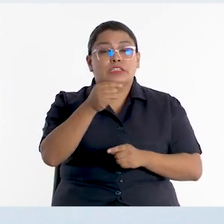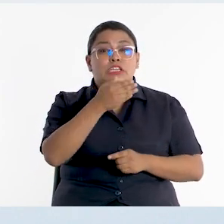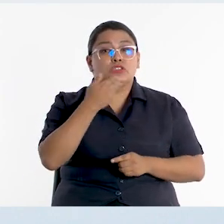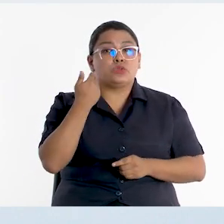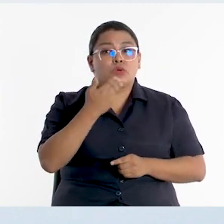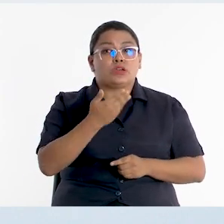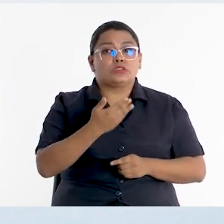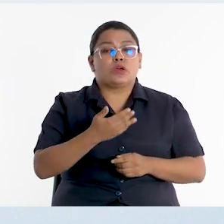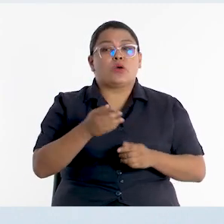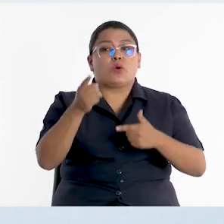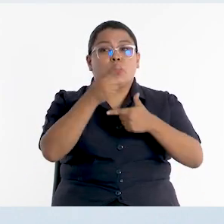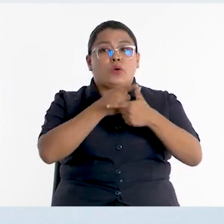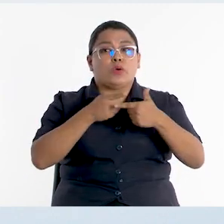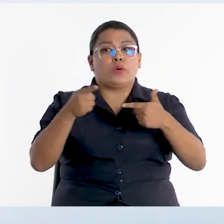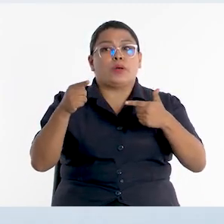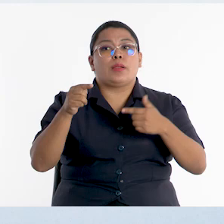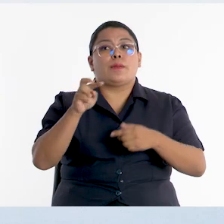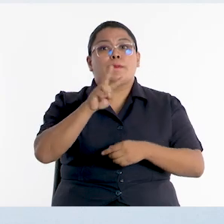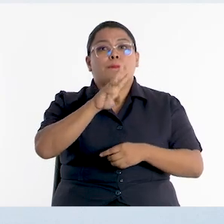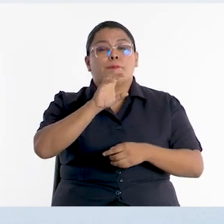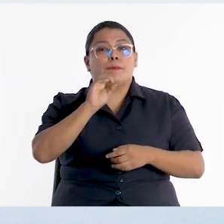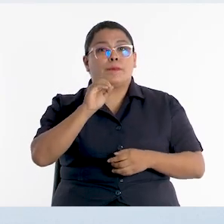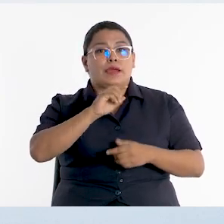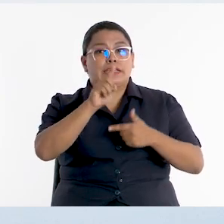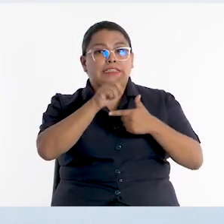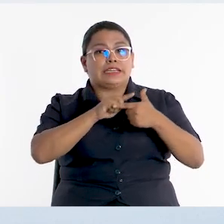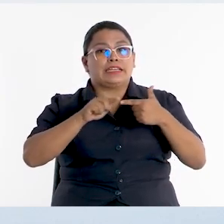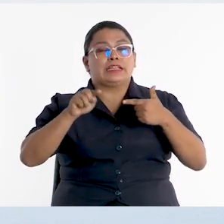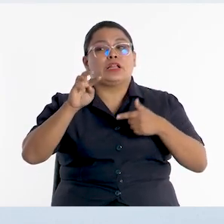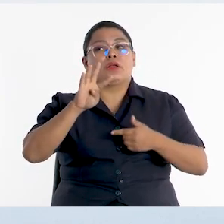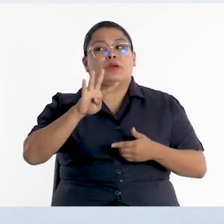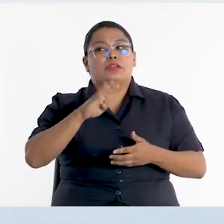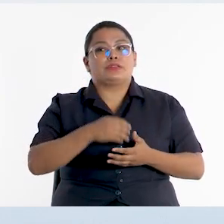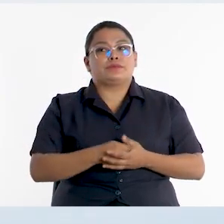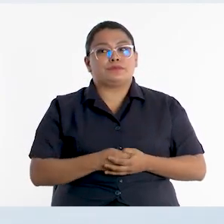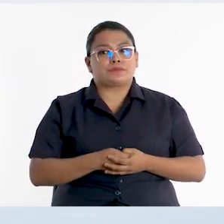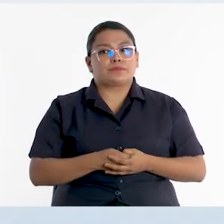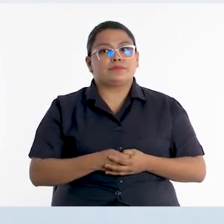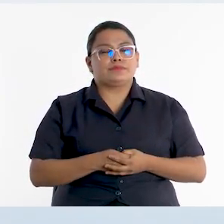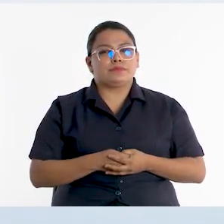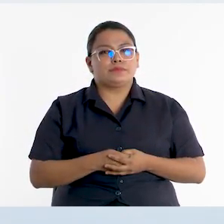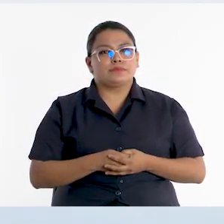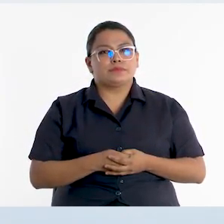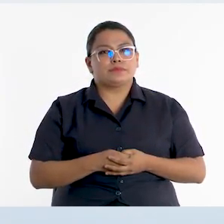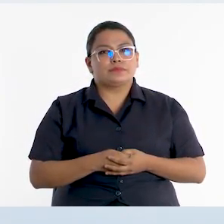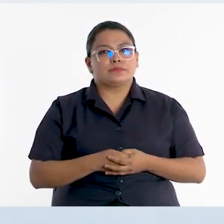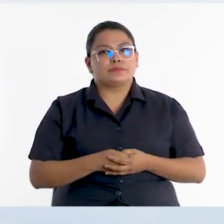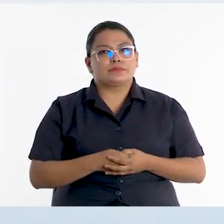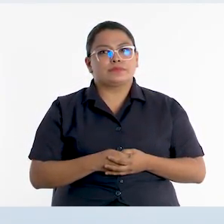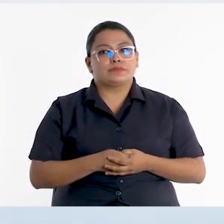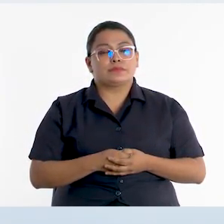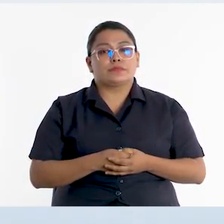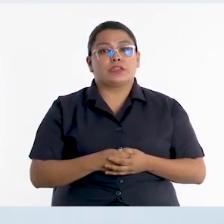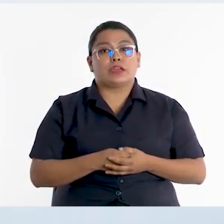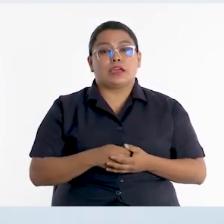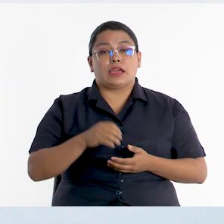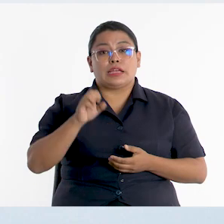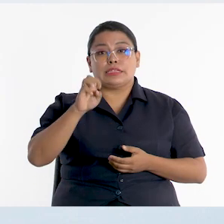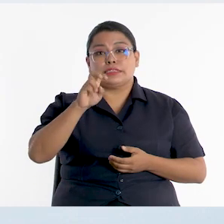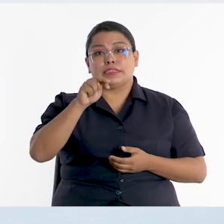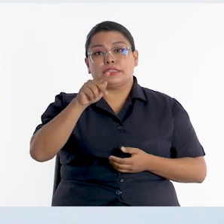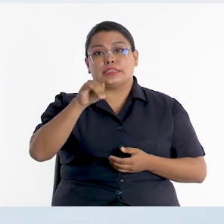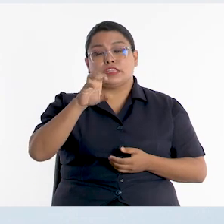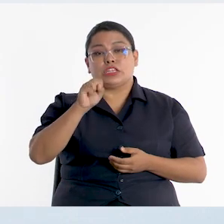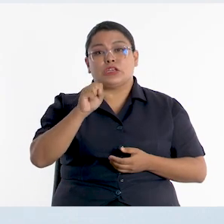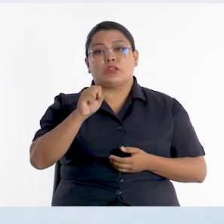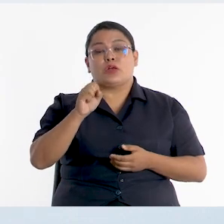Relacionamos esta situación con la división 20 entre 4. Y el sentido de